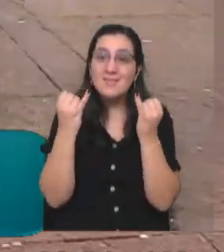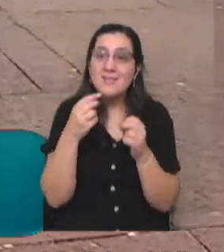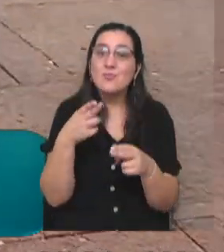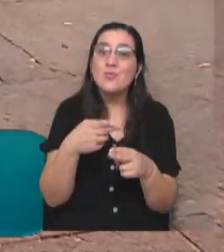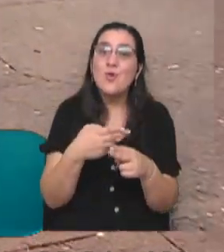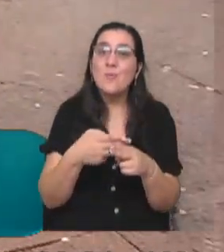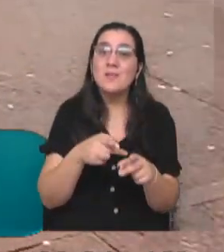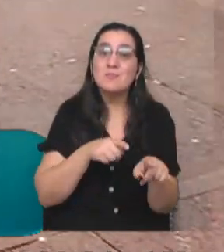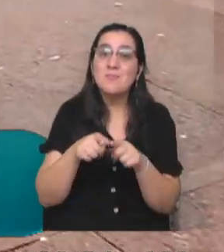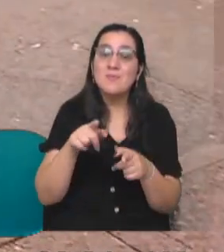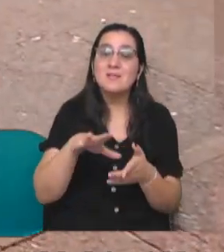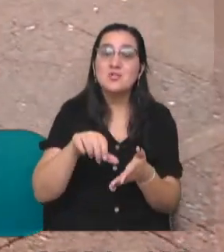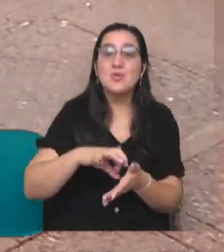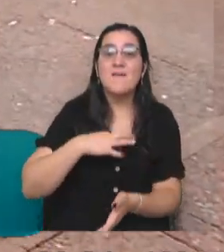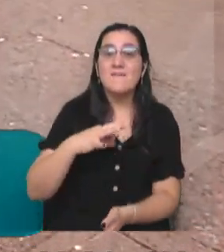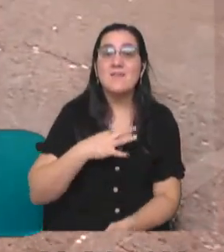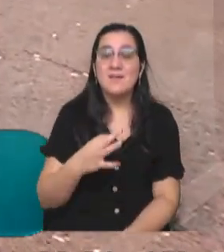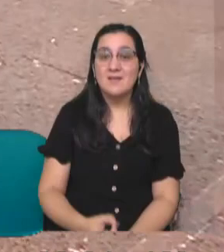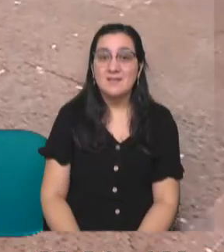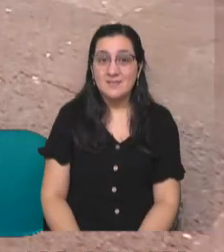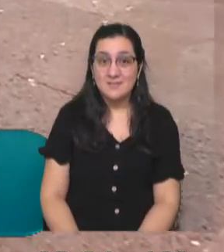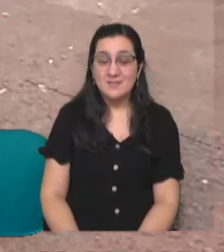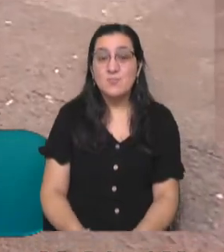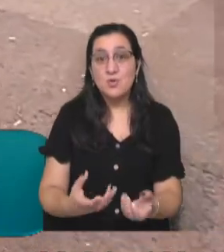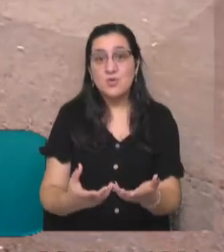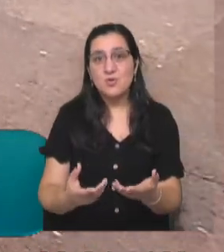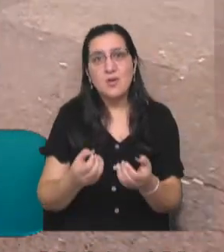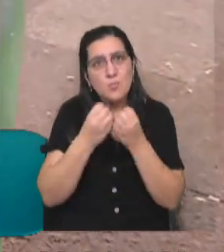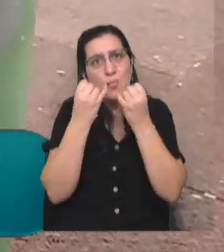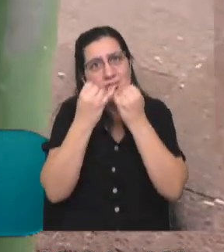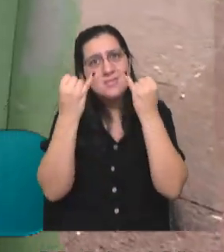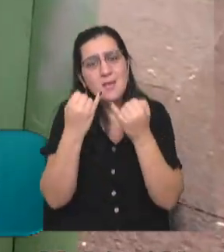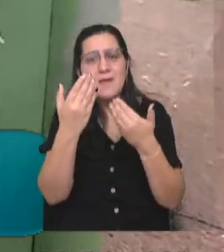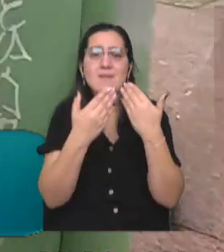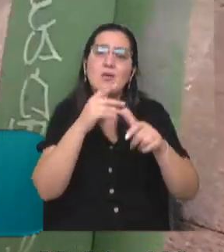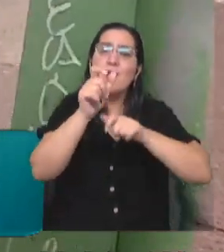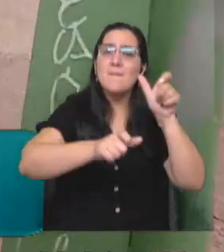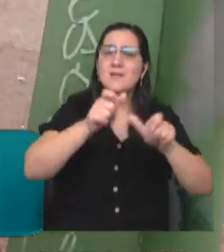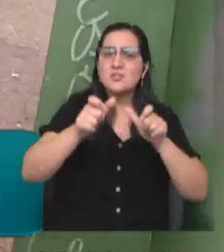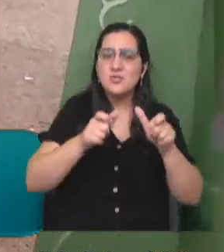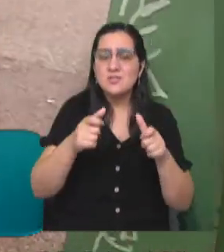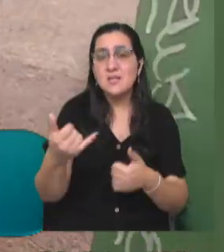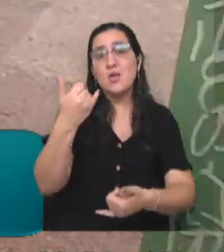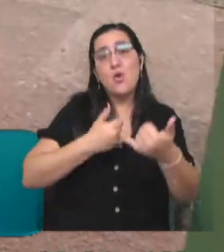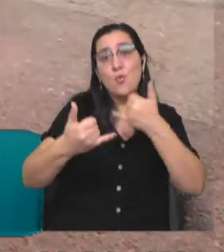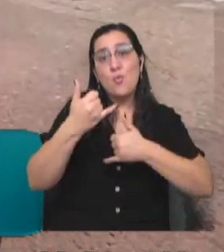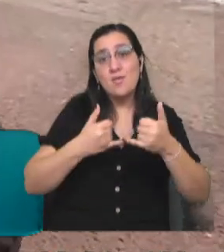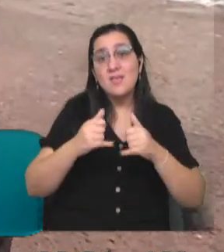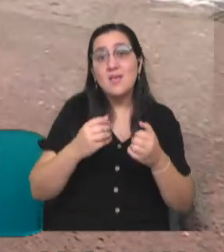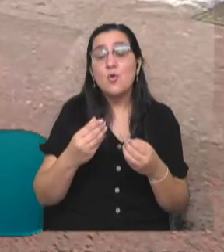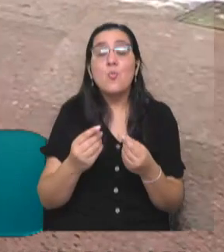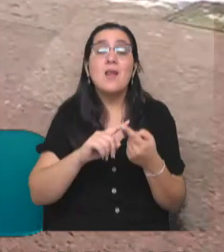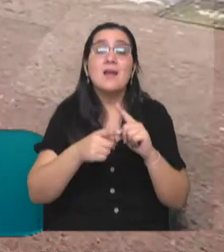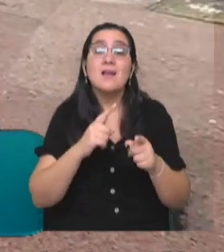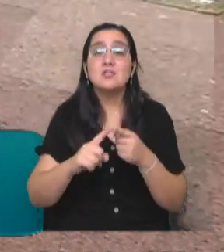es su nombre? Estamos en vivo para Ciudad Viva. Y dijimos, bueno, qué buen día para hablar con la gente y que nos cuente, bueno, cómo es la